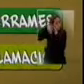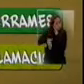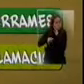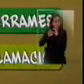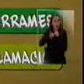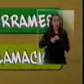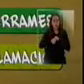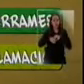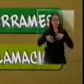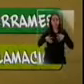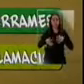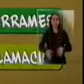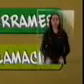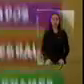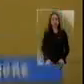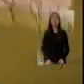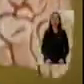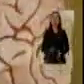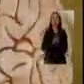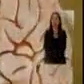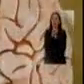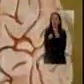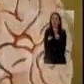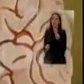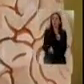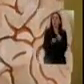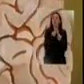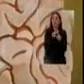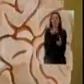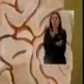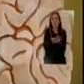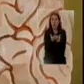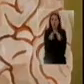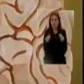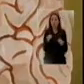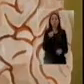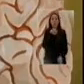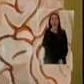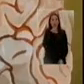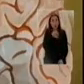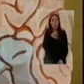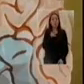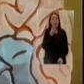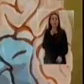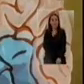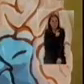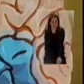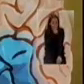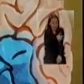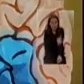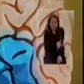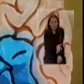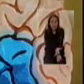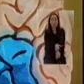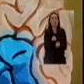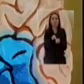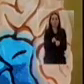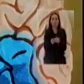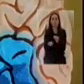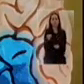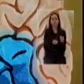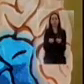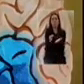de inflamación. Y a todo eso se suma que cuando hay mucha glucosa en la sangre, se provoca una alteración de